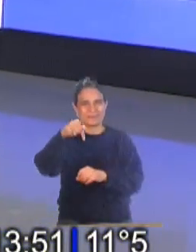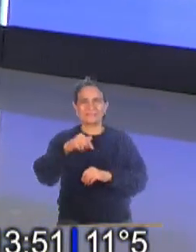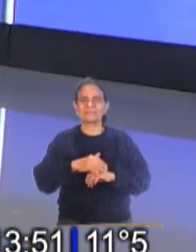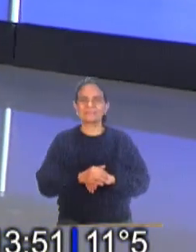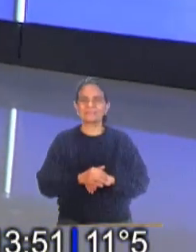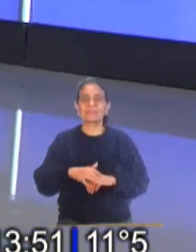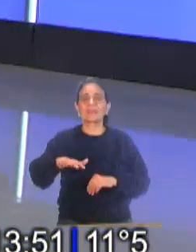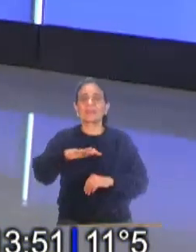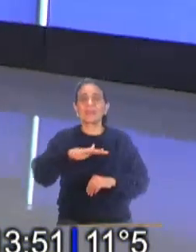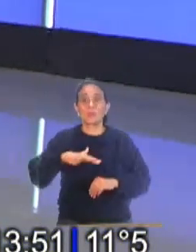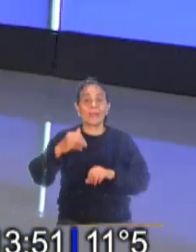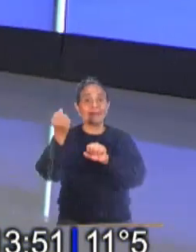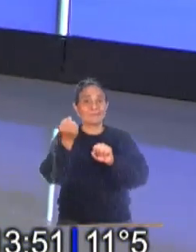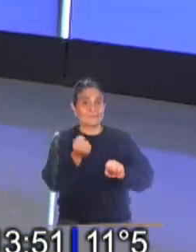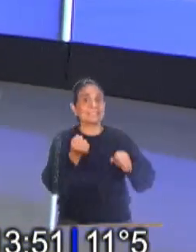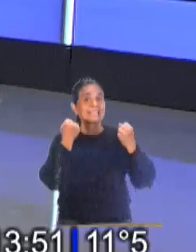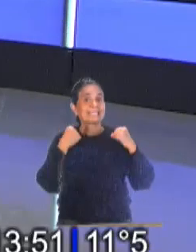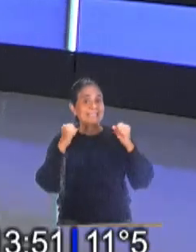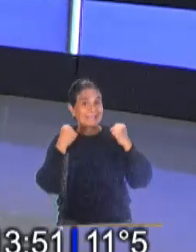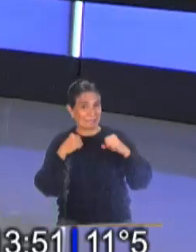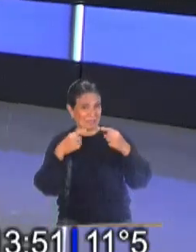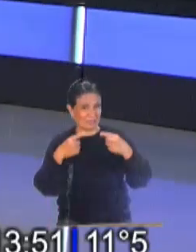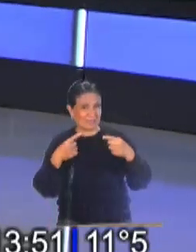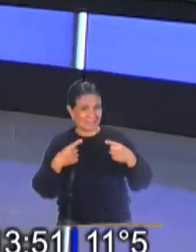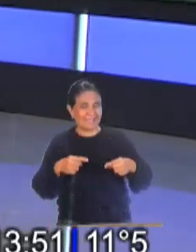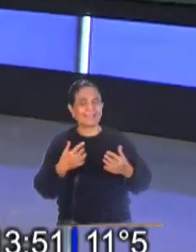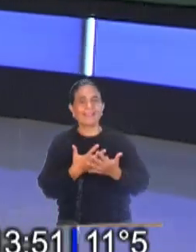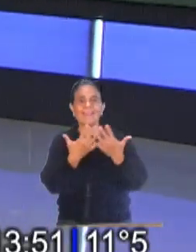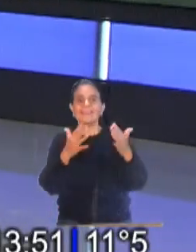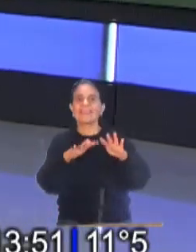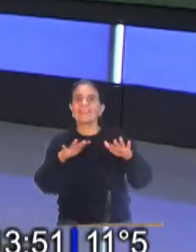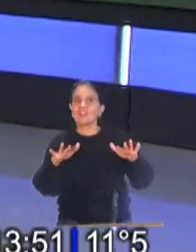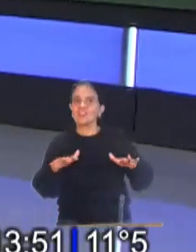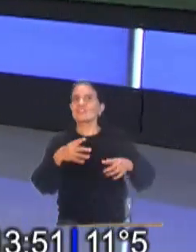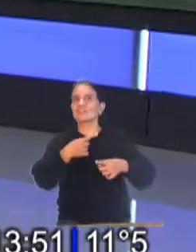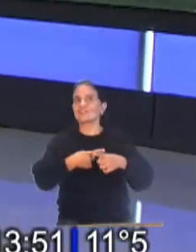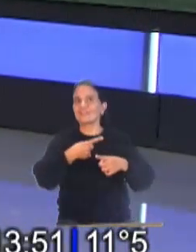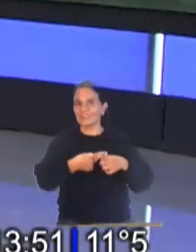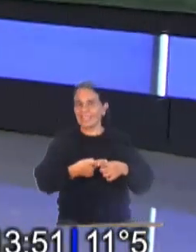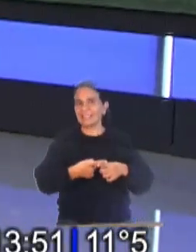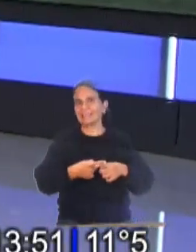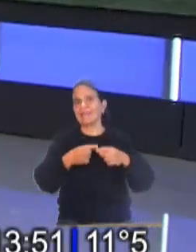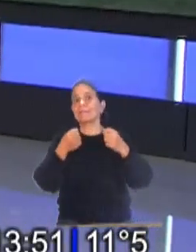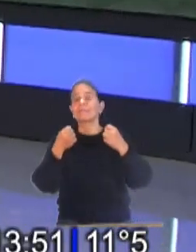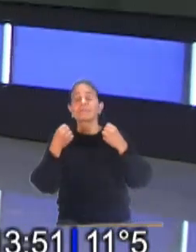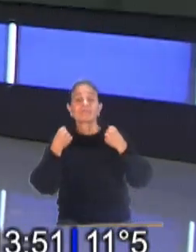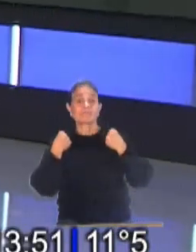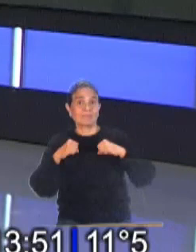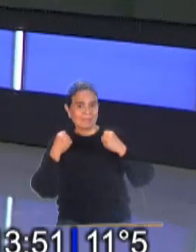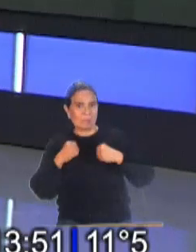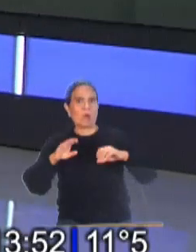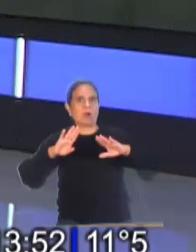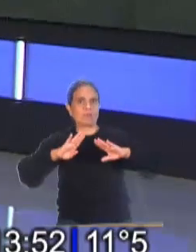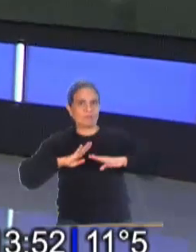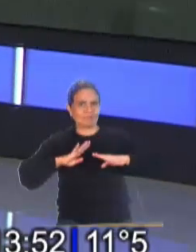En la Villa Deportiva se celebra el Día de las Infancias con diferentes actividades deportivas y recreativas que se